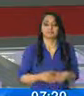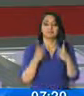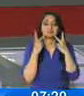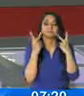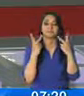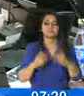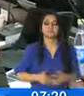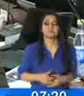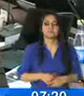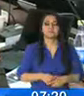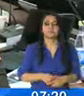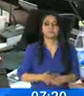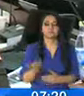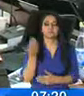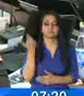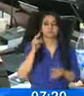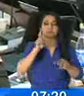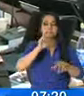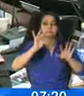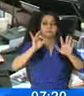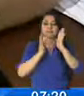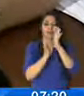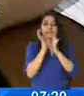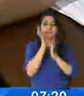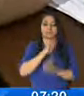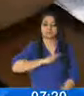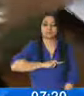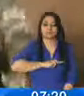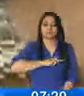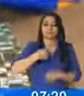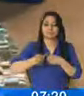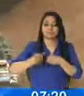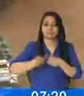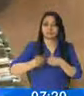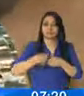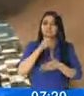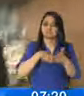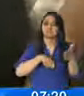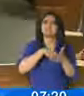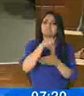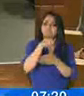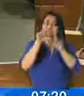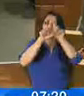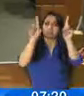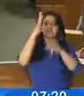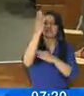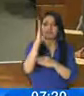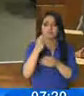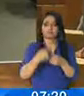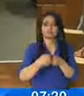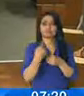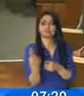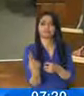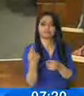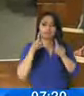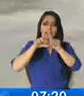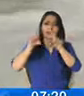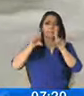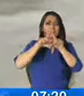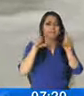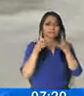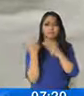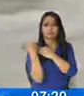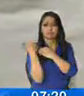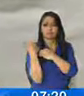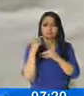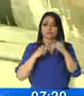miremos el pasado 27 de abril el municipio capitalino autorizó la salida de ode brech del consorcio encargado de la construcción de